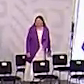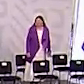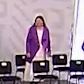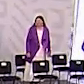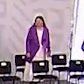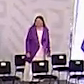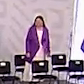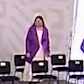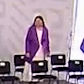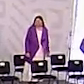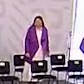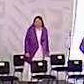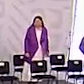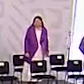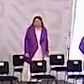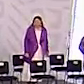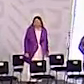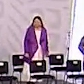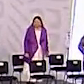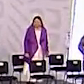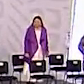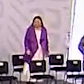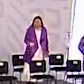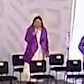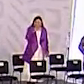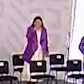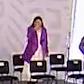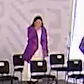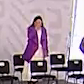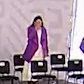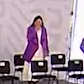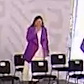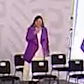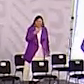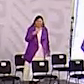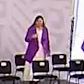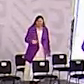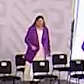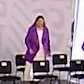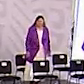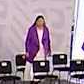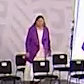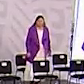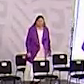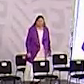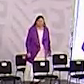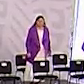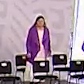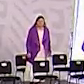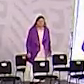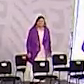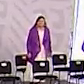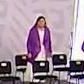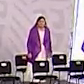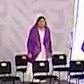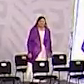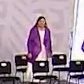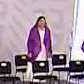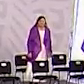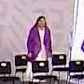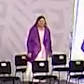al general Lázaro Cárdenas, el mejor presidente de México del siglo